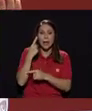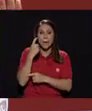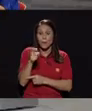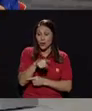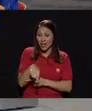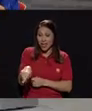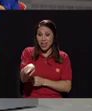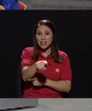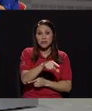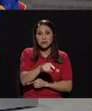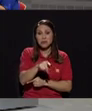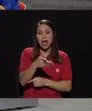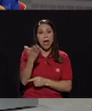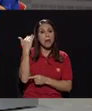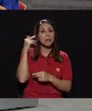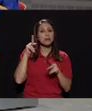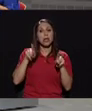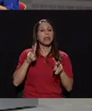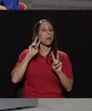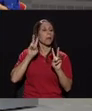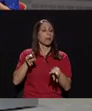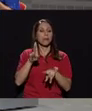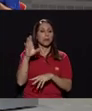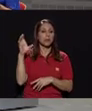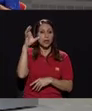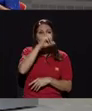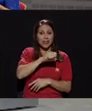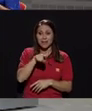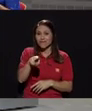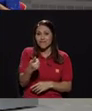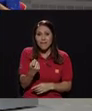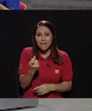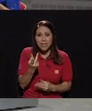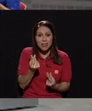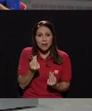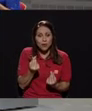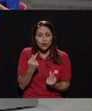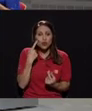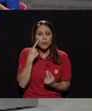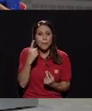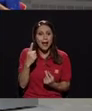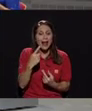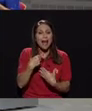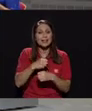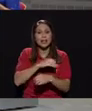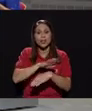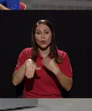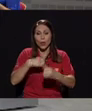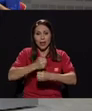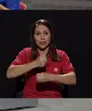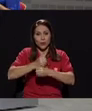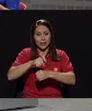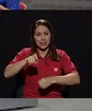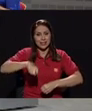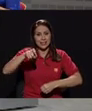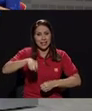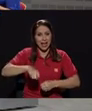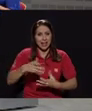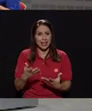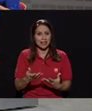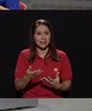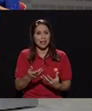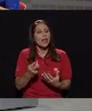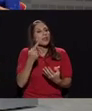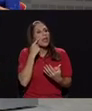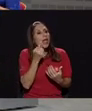sido ecosistemas tan invisibilizados que no tienen los recursos para que el Estado haga todas esas obras necesarias